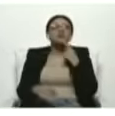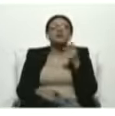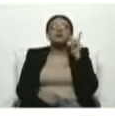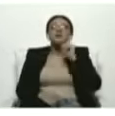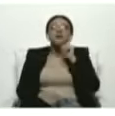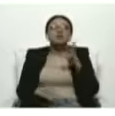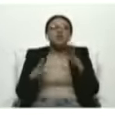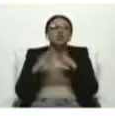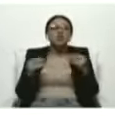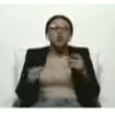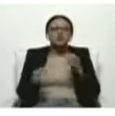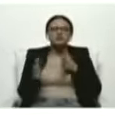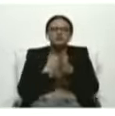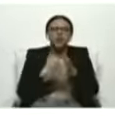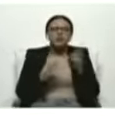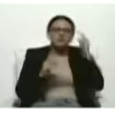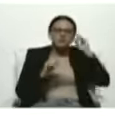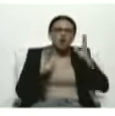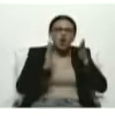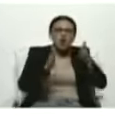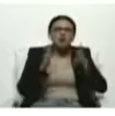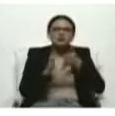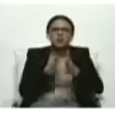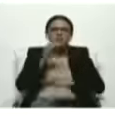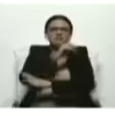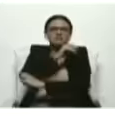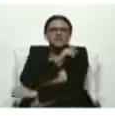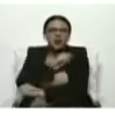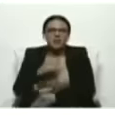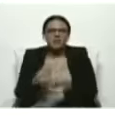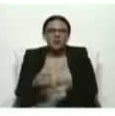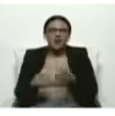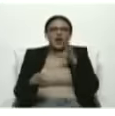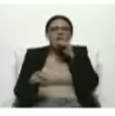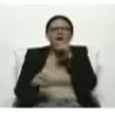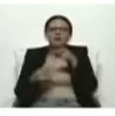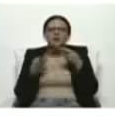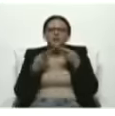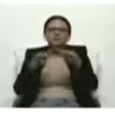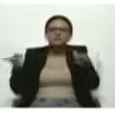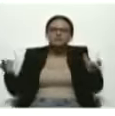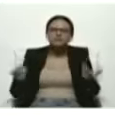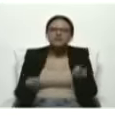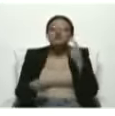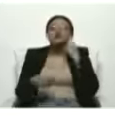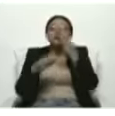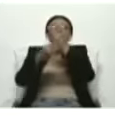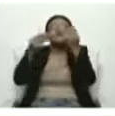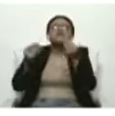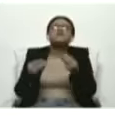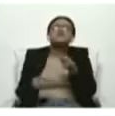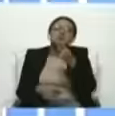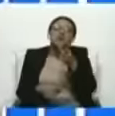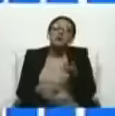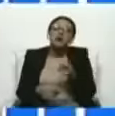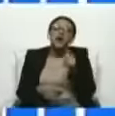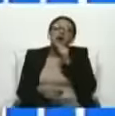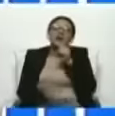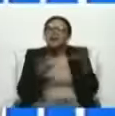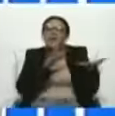todo planeado para cometer el mayor fraude de la historia. ¿Dónde hemos escuchado eso antes? ¿Quién lo ha dicho